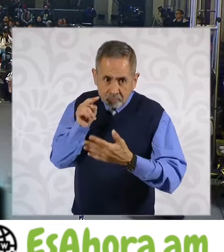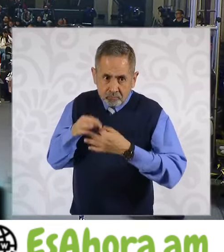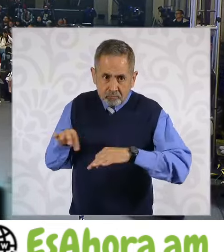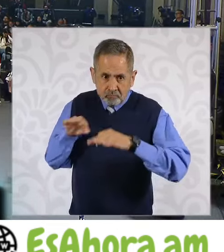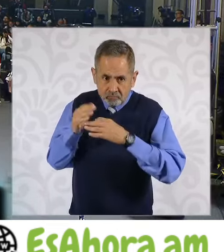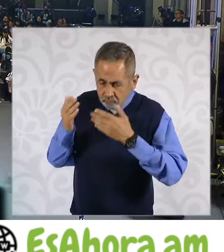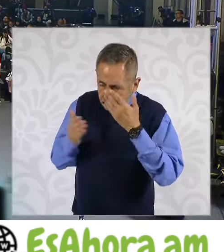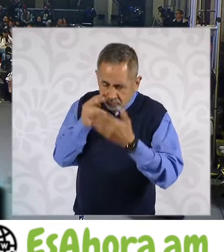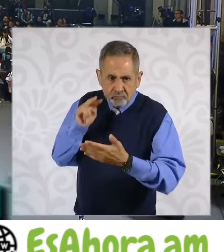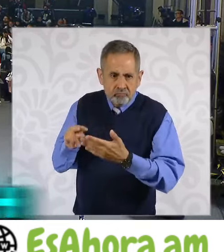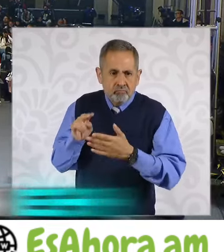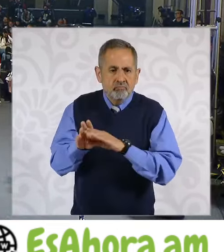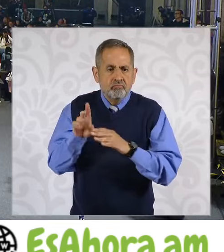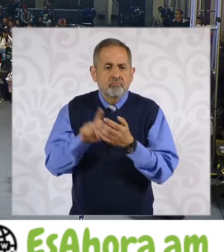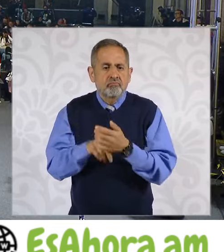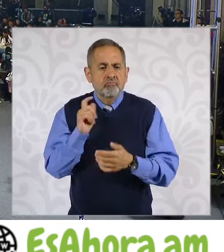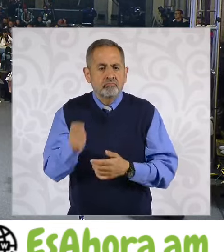tiene también